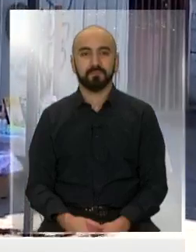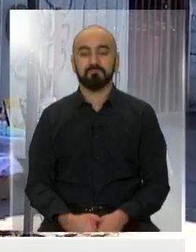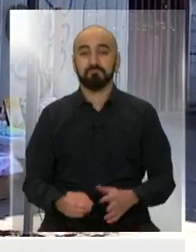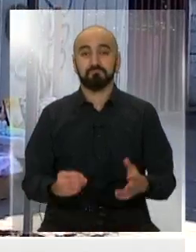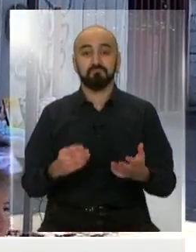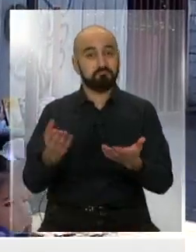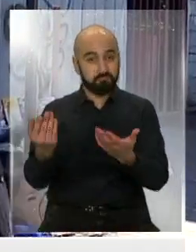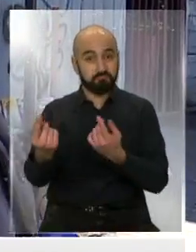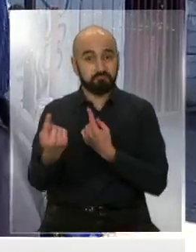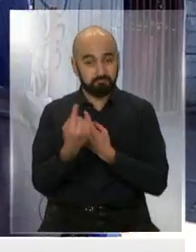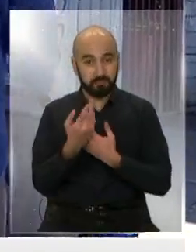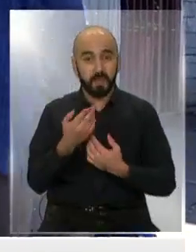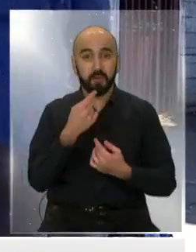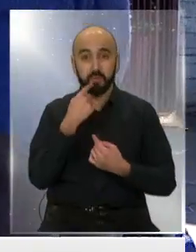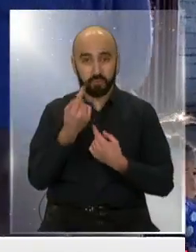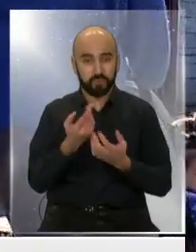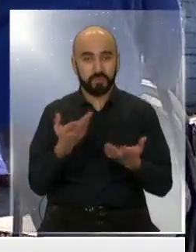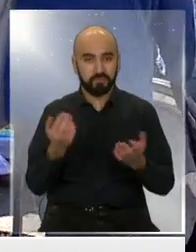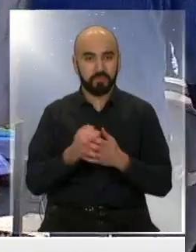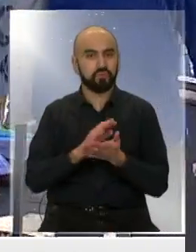Consulte nomás casera, todo barato.